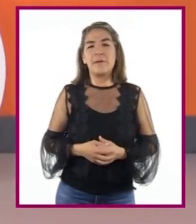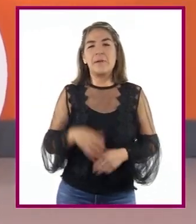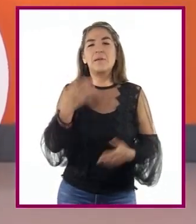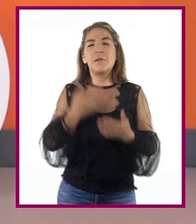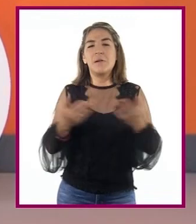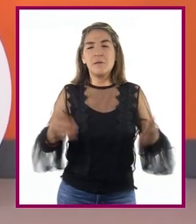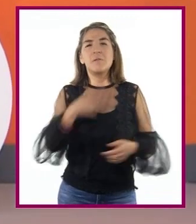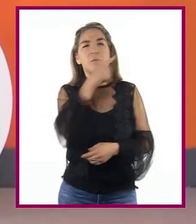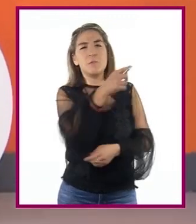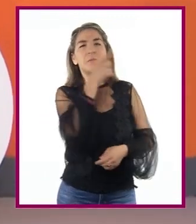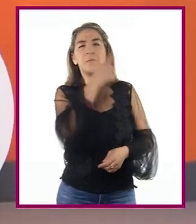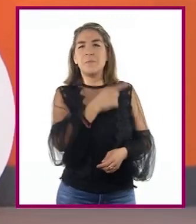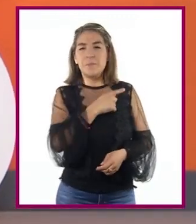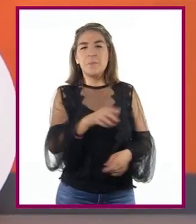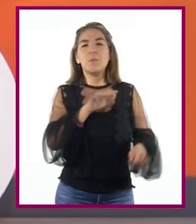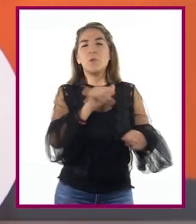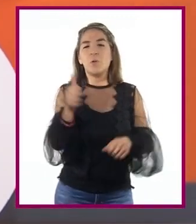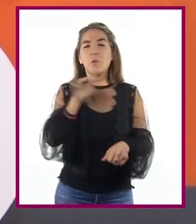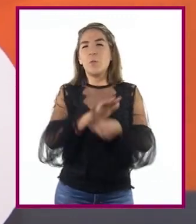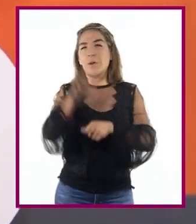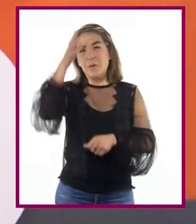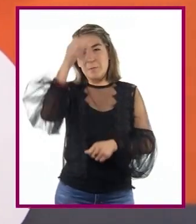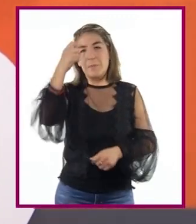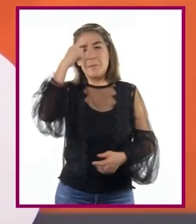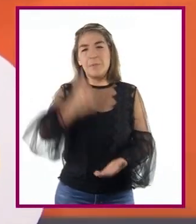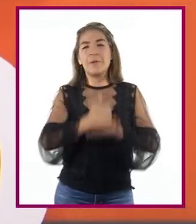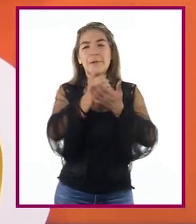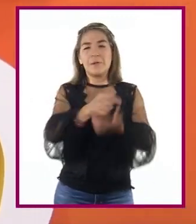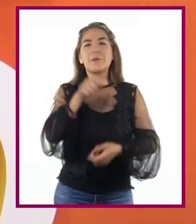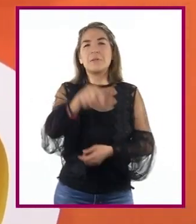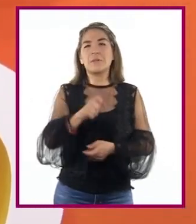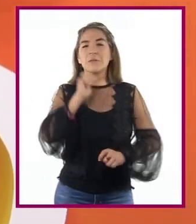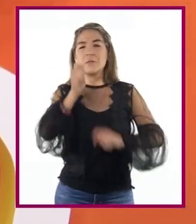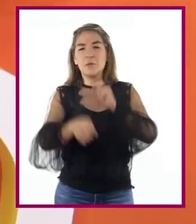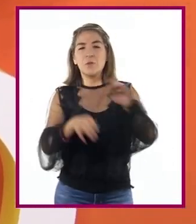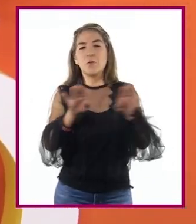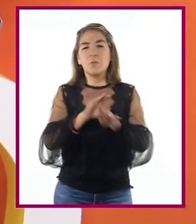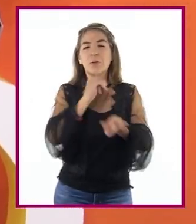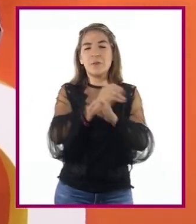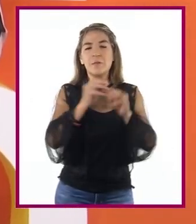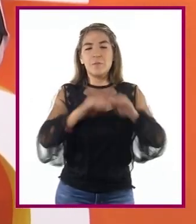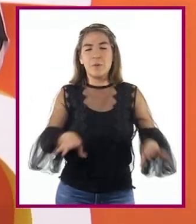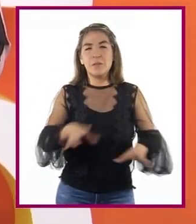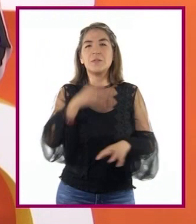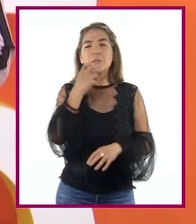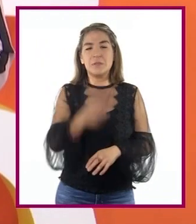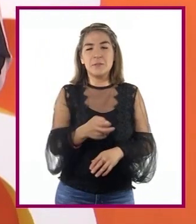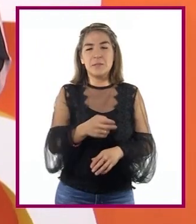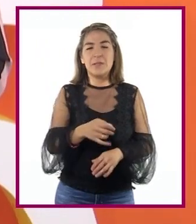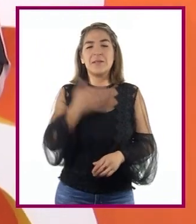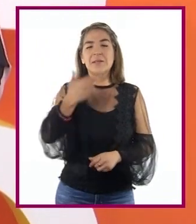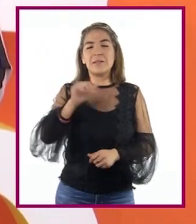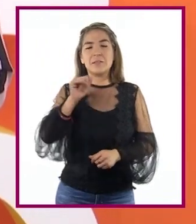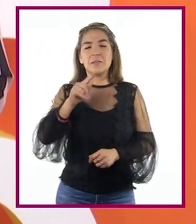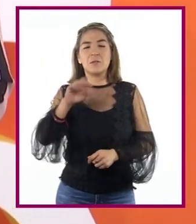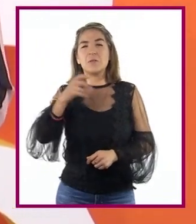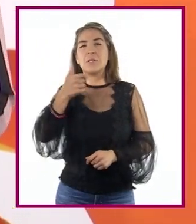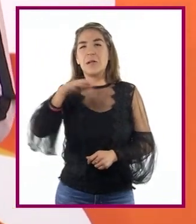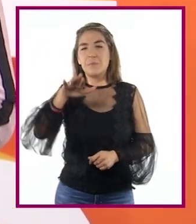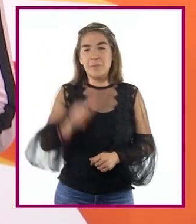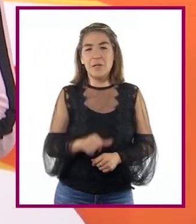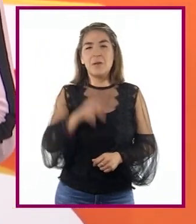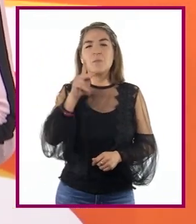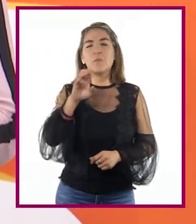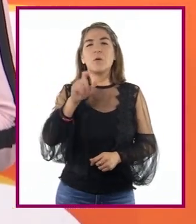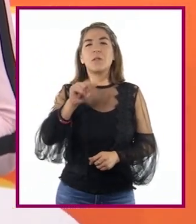Ahora, platíquenos de otros conceptos que nos ayudarán a interpretar los organizadores de datos como el histograma, el polígono